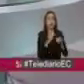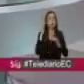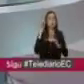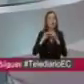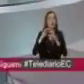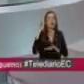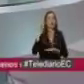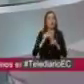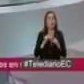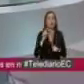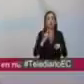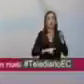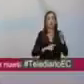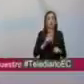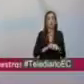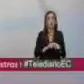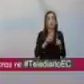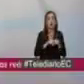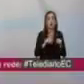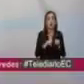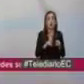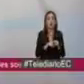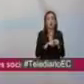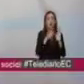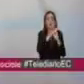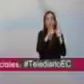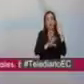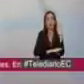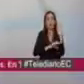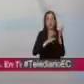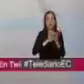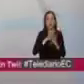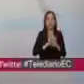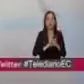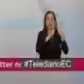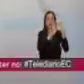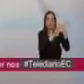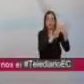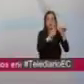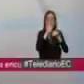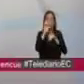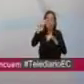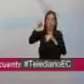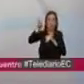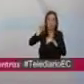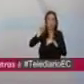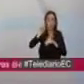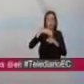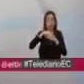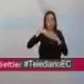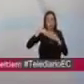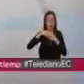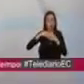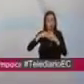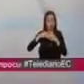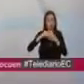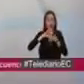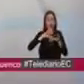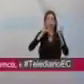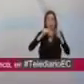que tendríamos dependiendo del fallo de la corte tendríamos que ajustar los noventa y tantos millones de la falta de recaudación